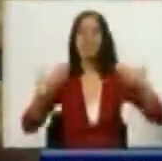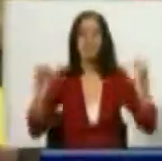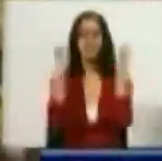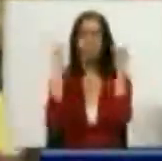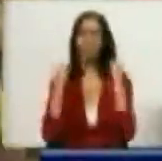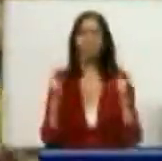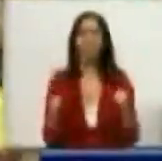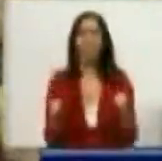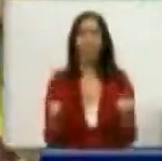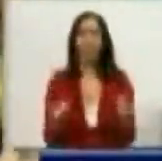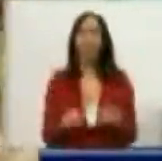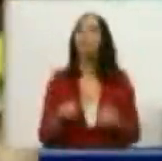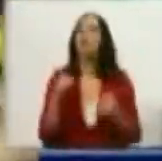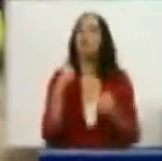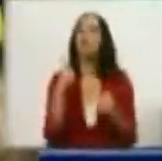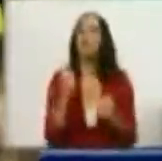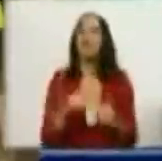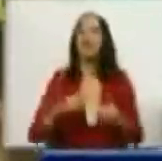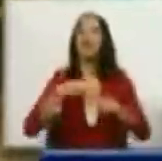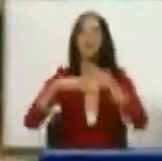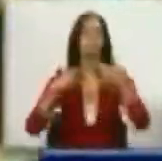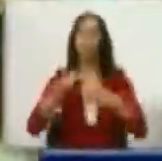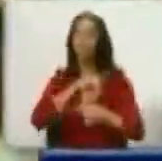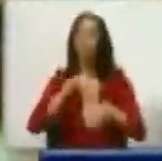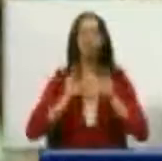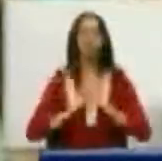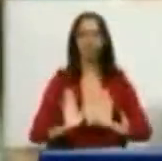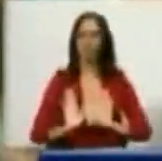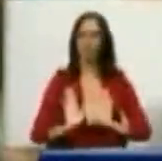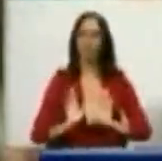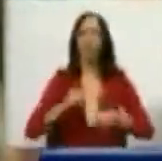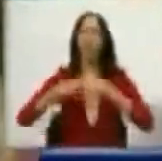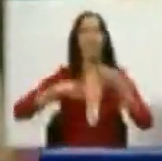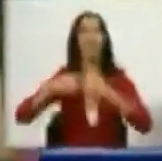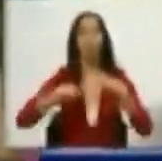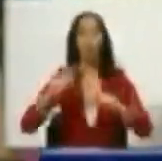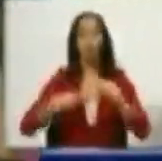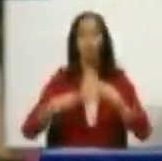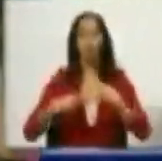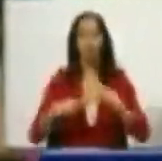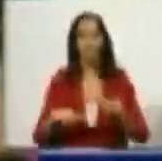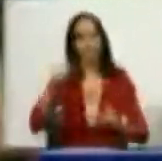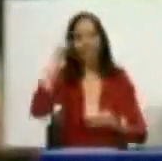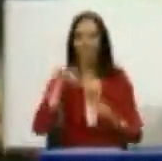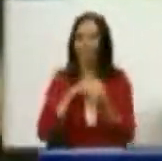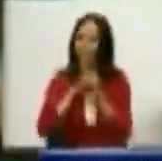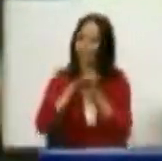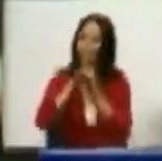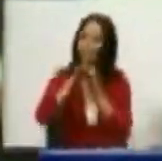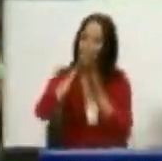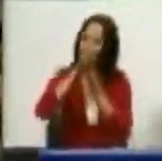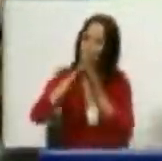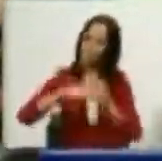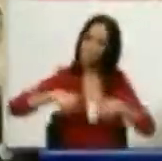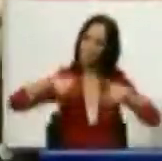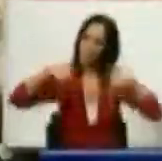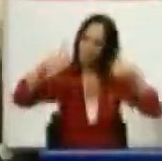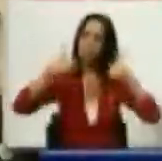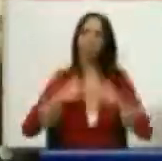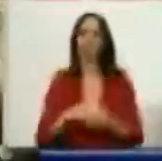una Revolución que no se detiene una Revolución que todavía cada día avanza más máxima